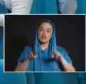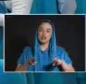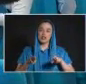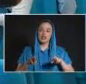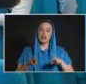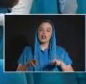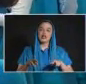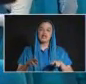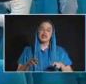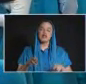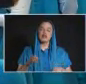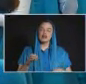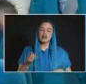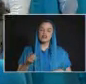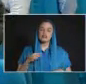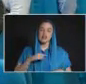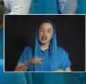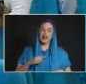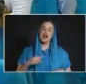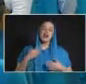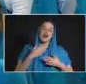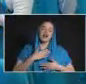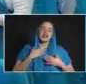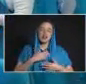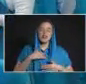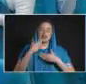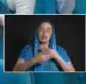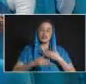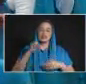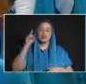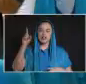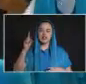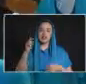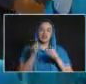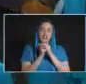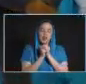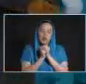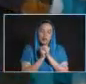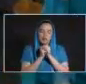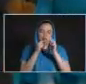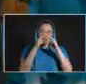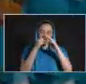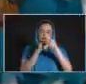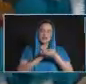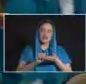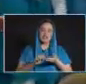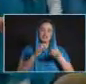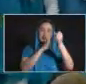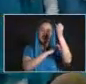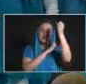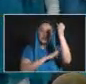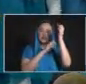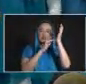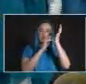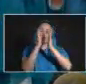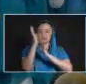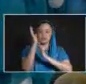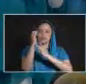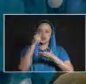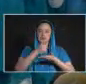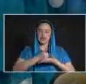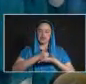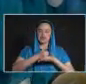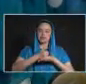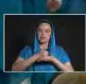sea agradable delante de ti. Te lo rogamos en el nombre santo y poderoso de Jesús.